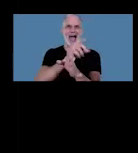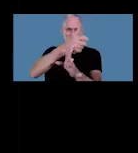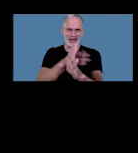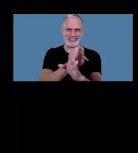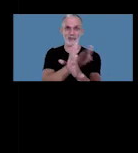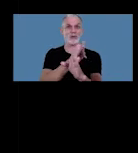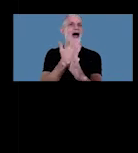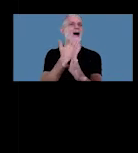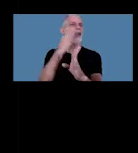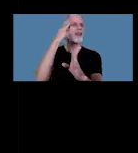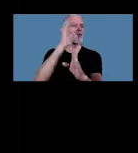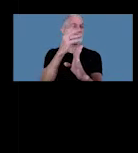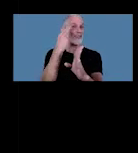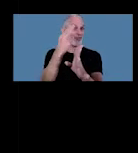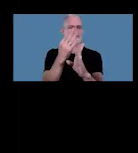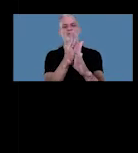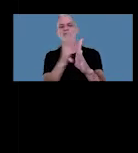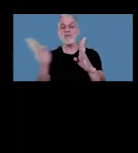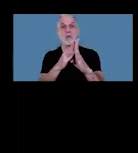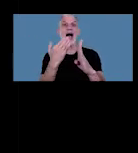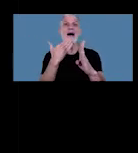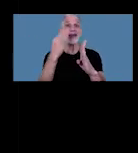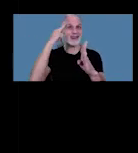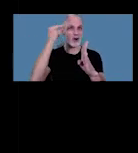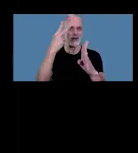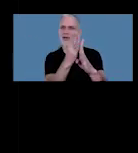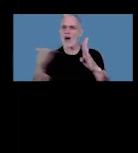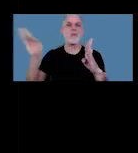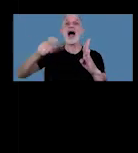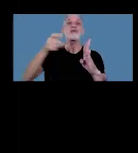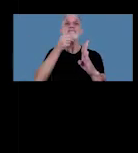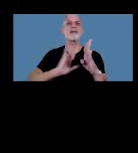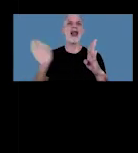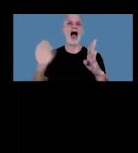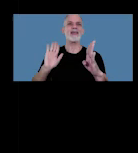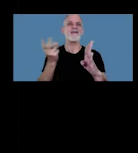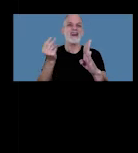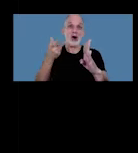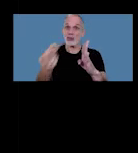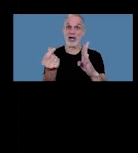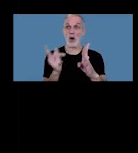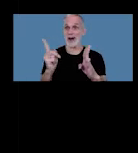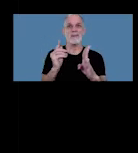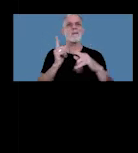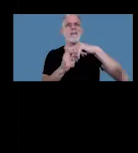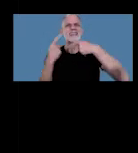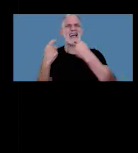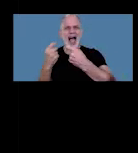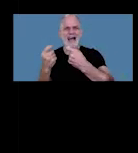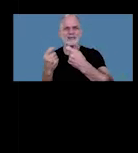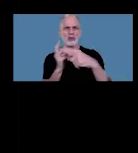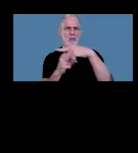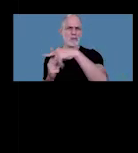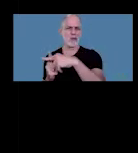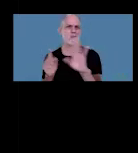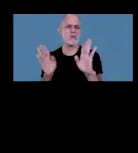son posteriores a abril del 92, no van a tener actualización. Al valor de compra más los gastos necesarios, le voy a